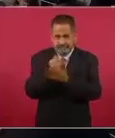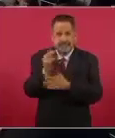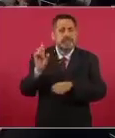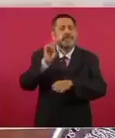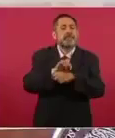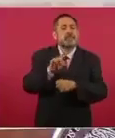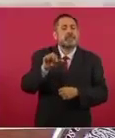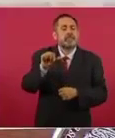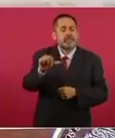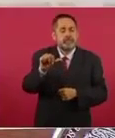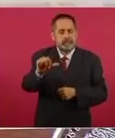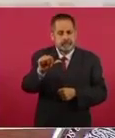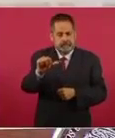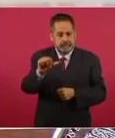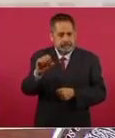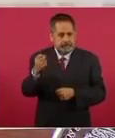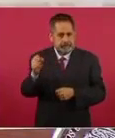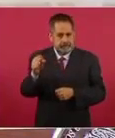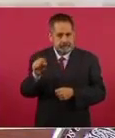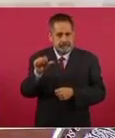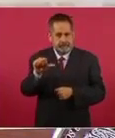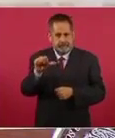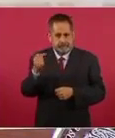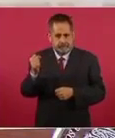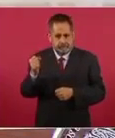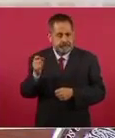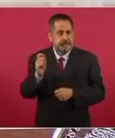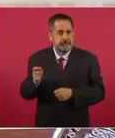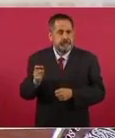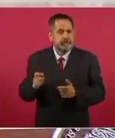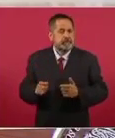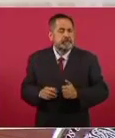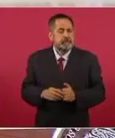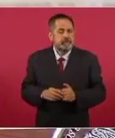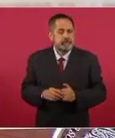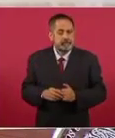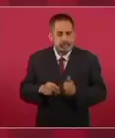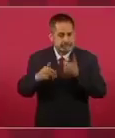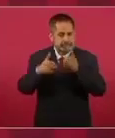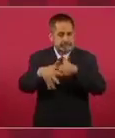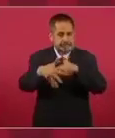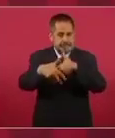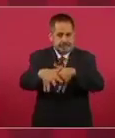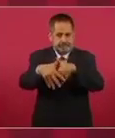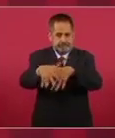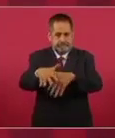día 16 de septiembre, el desfile